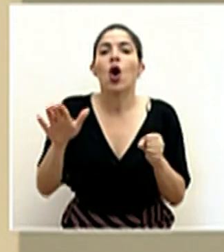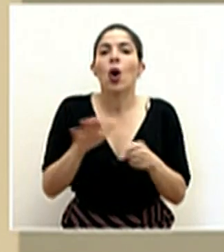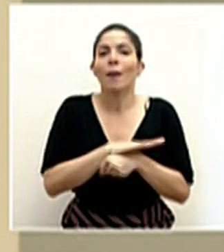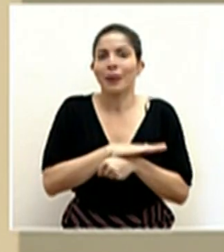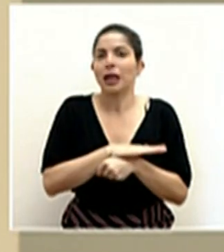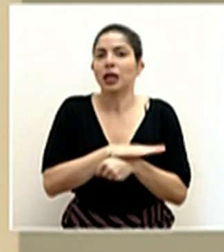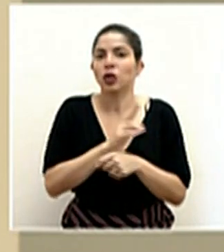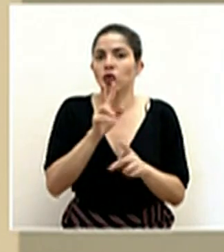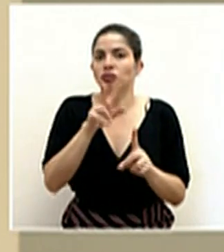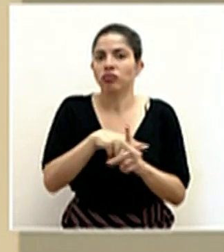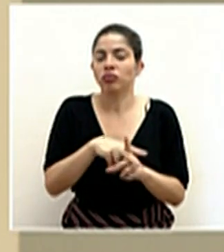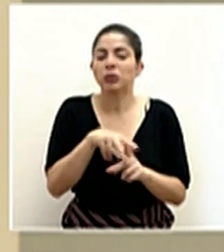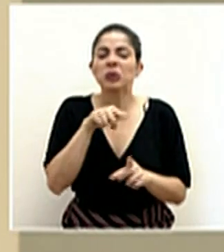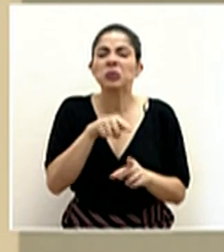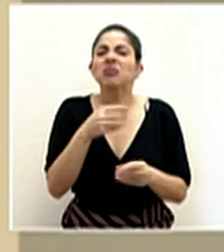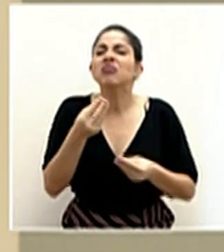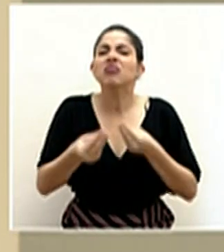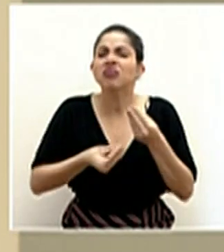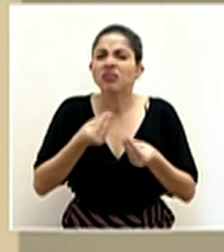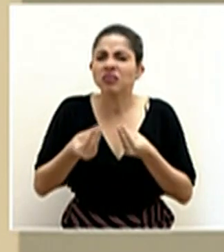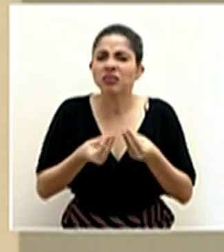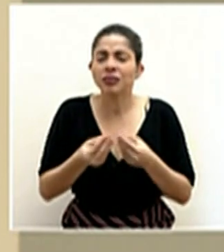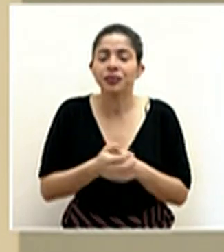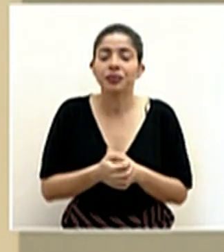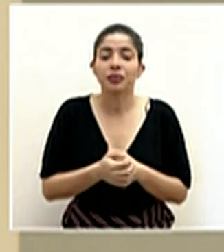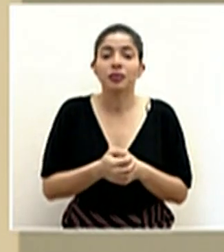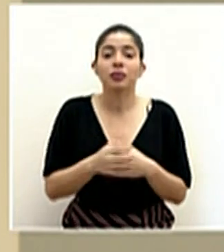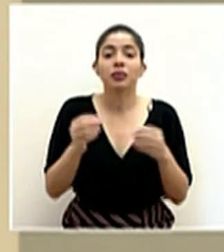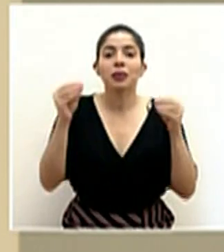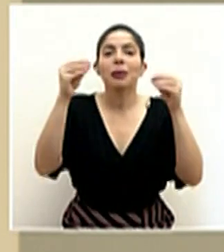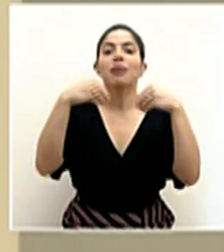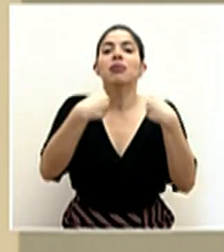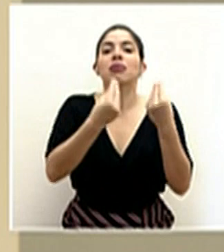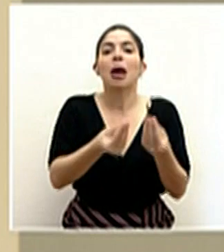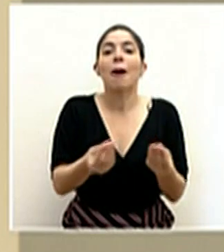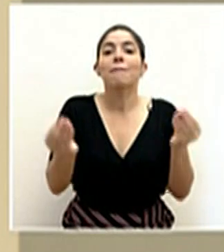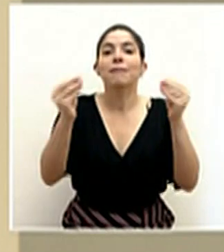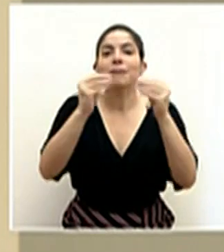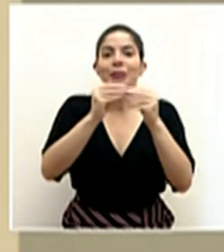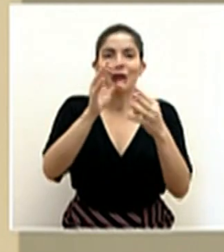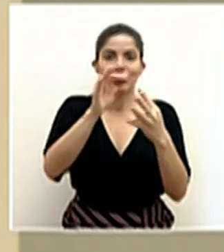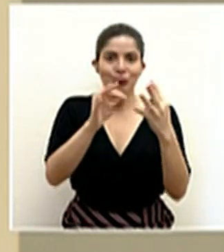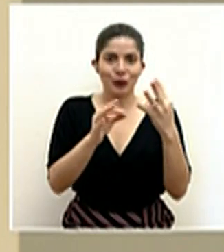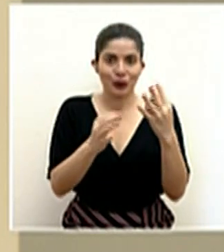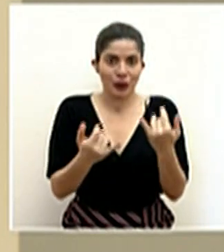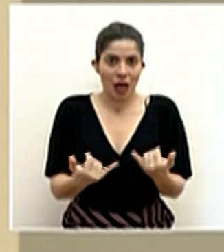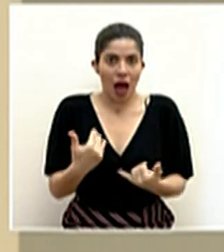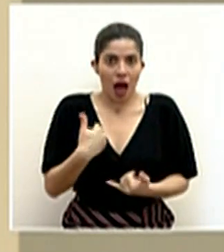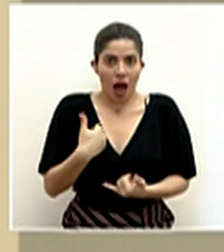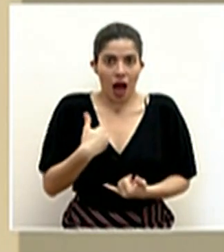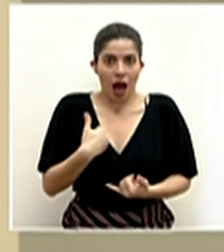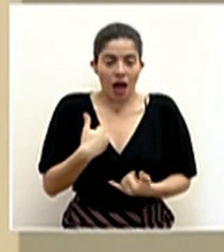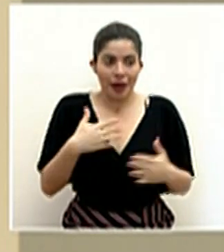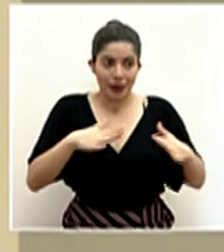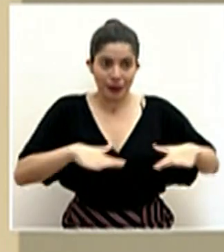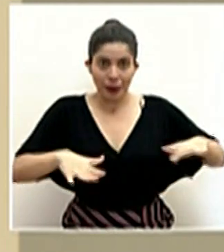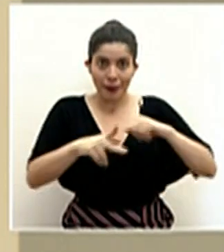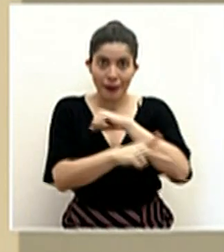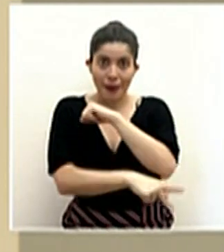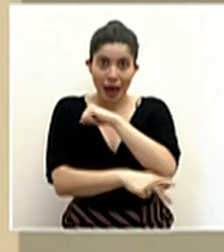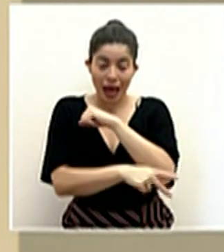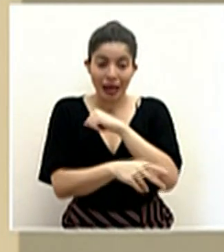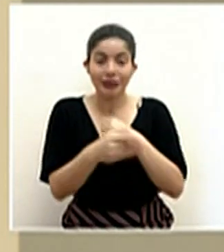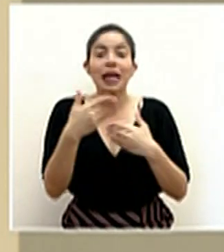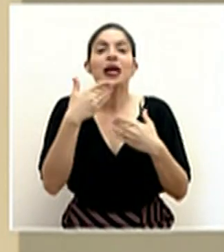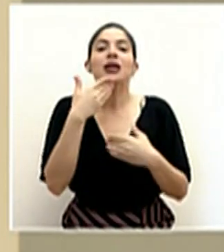que pues lo que hace es ampliar las posibilidades que ya existen en nuestro territorio gracias